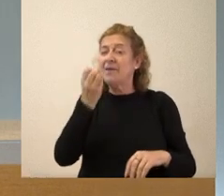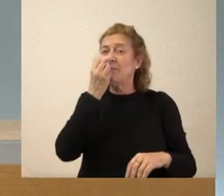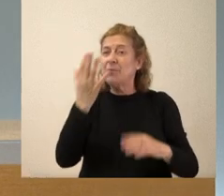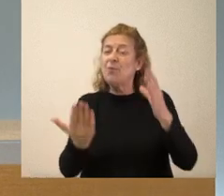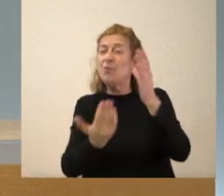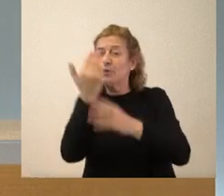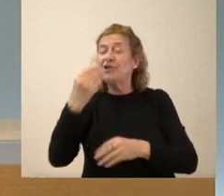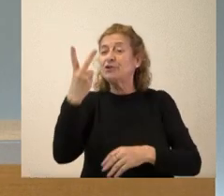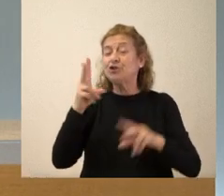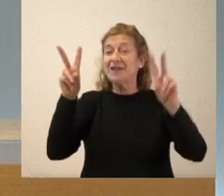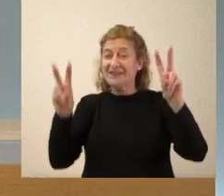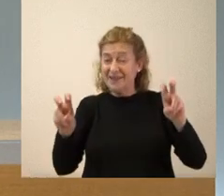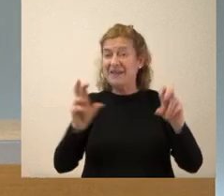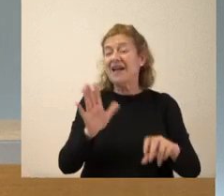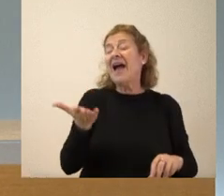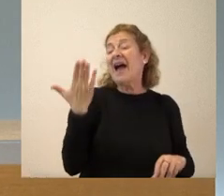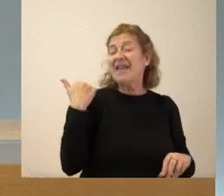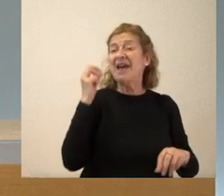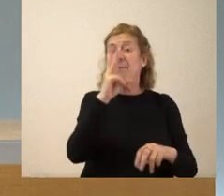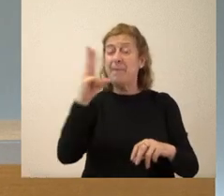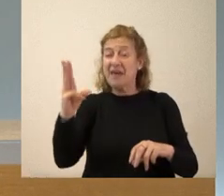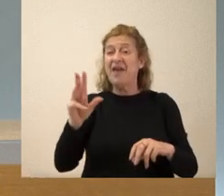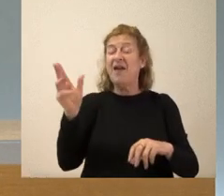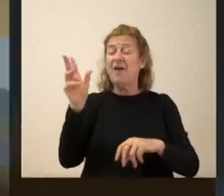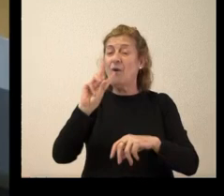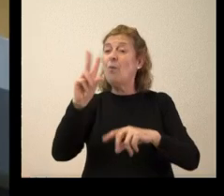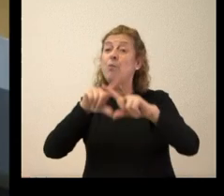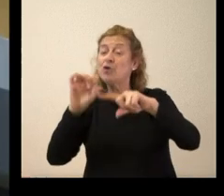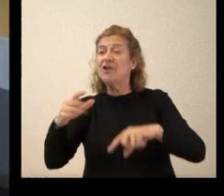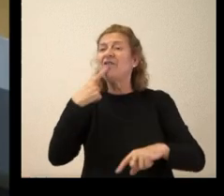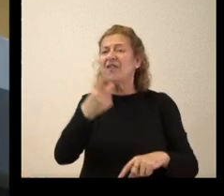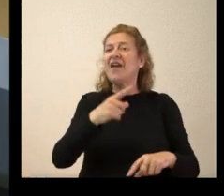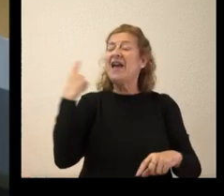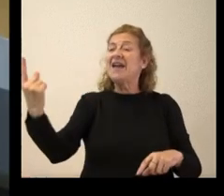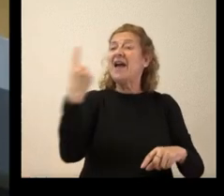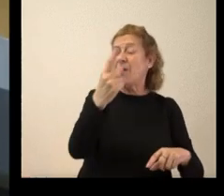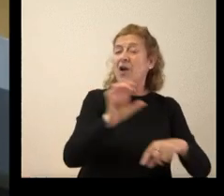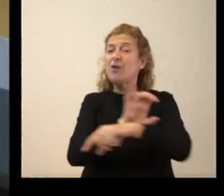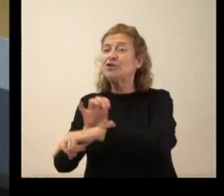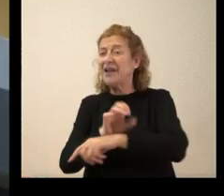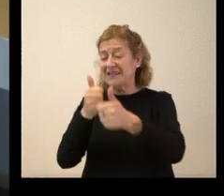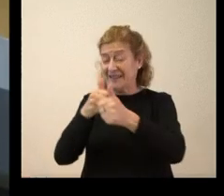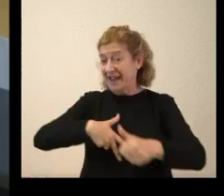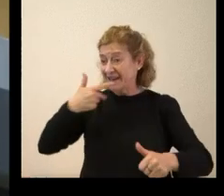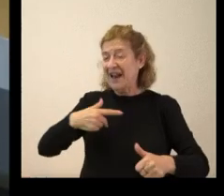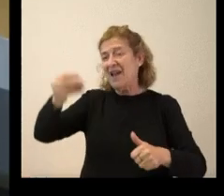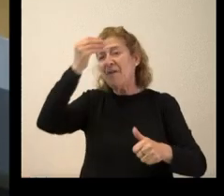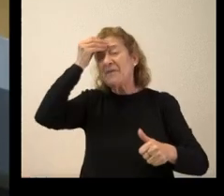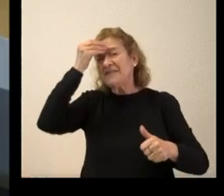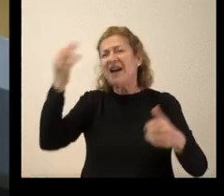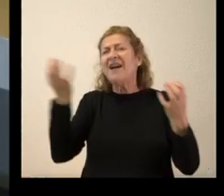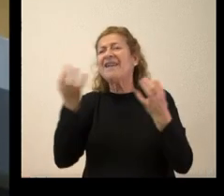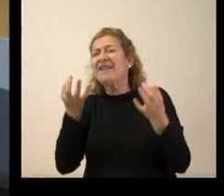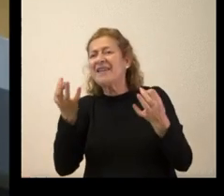dos cuestiones la primera es ayer epp y vox avanzaron que la secretarías generales de cada consejería estaban estudiando las implicaciones que tendría